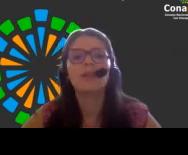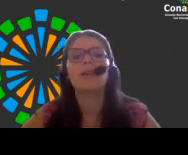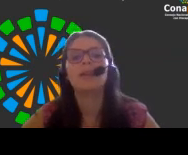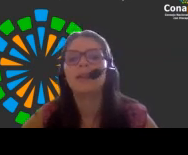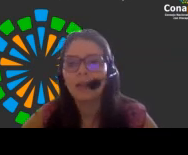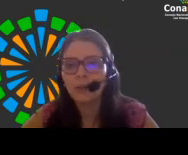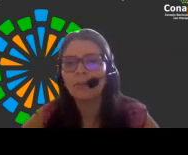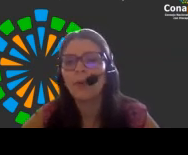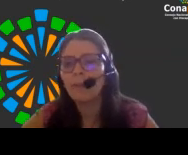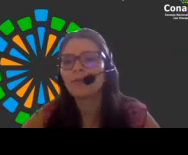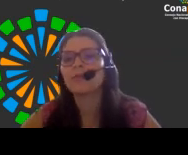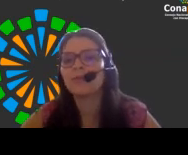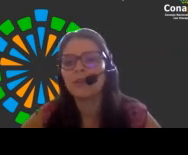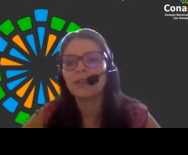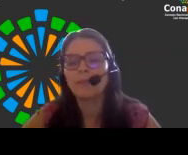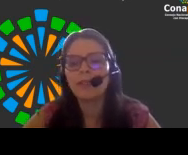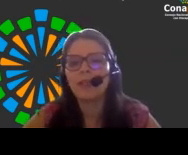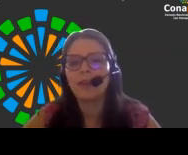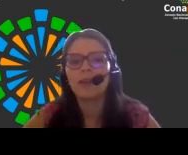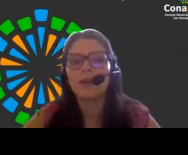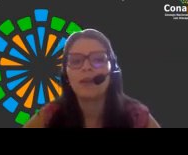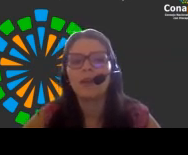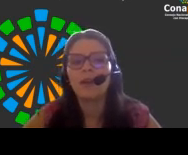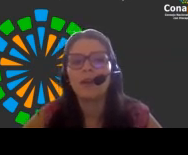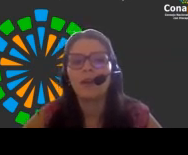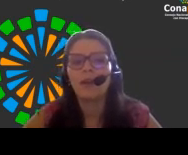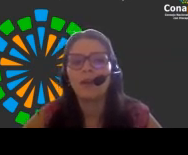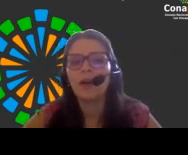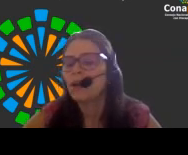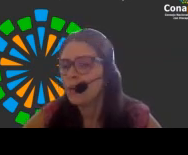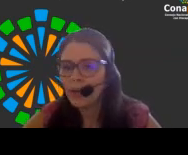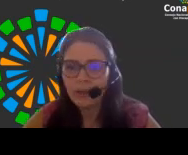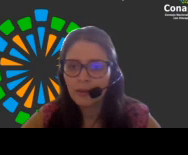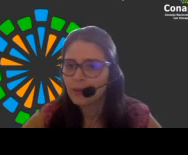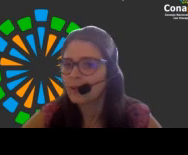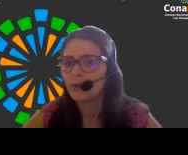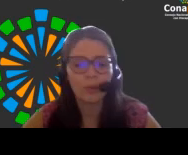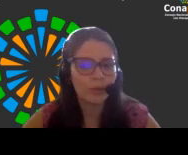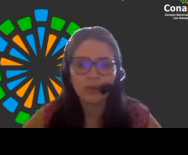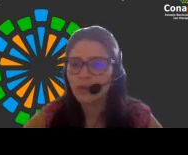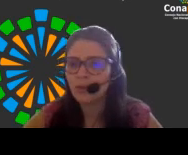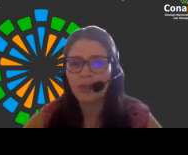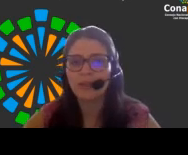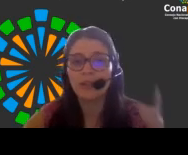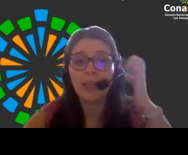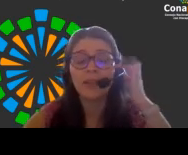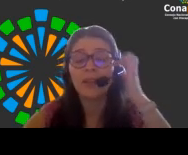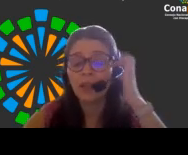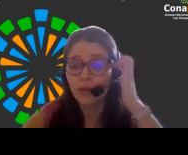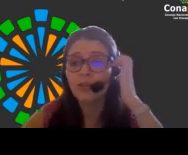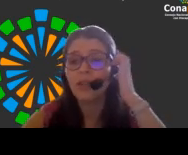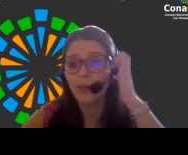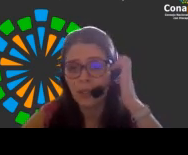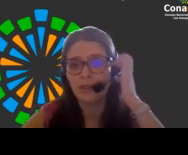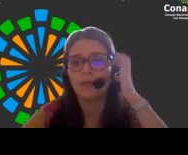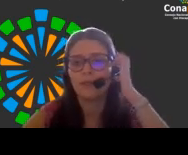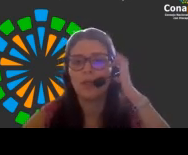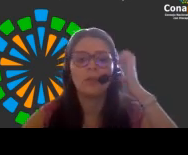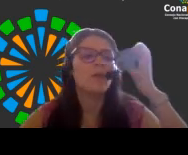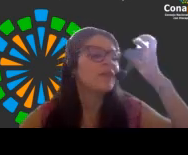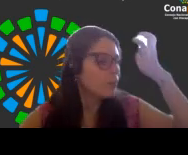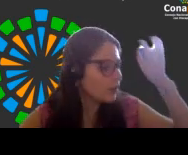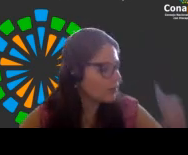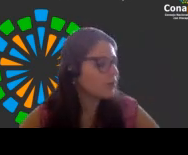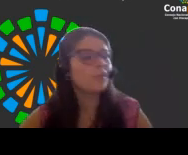es muy importante que el trato con personas con discapacidad al igual que todos todas tienen derechos y deberes